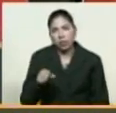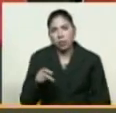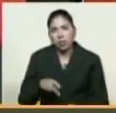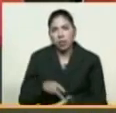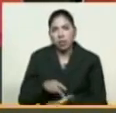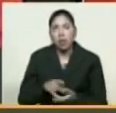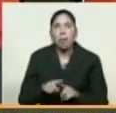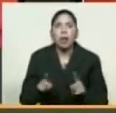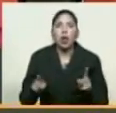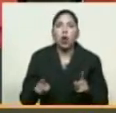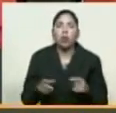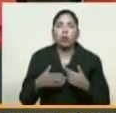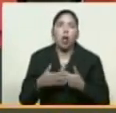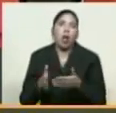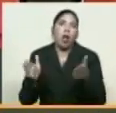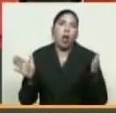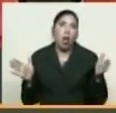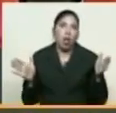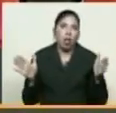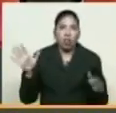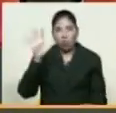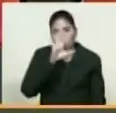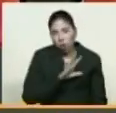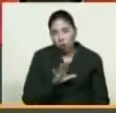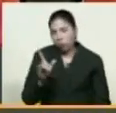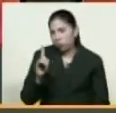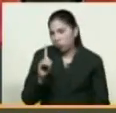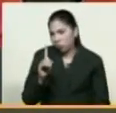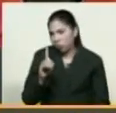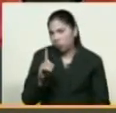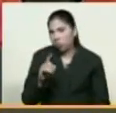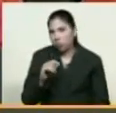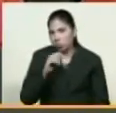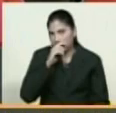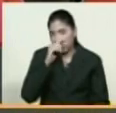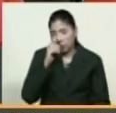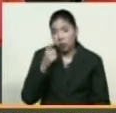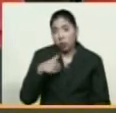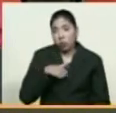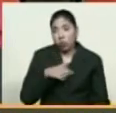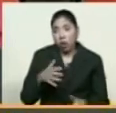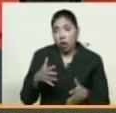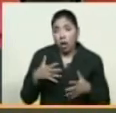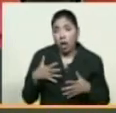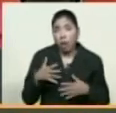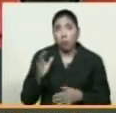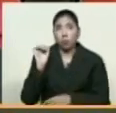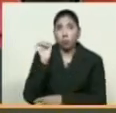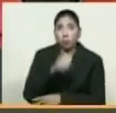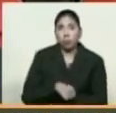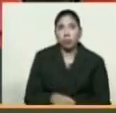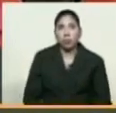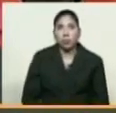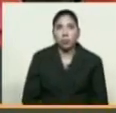participar abiertamente, y tenemos 308 alcaldes ahora de 335, qué horror, culpa de ellos.